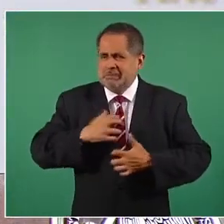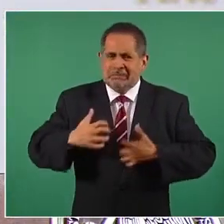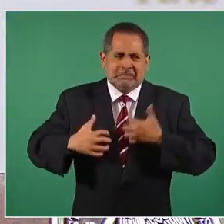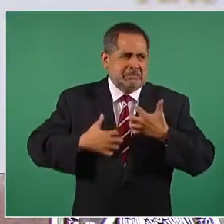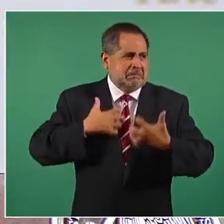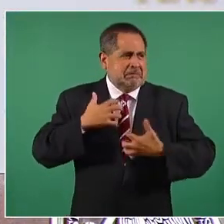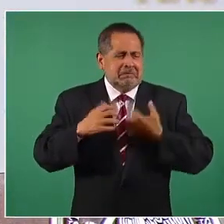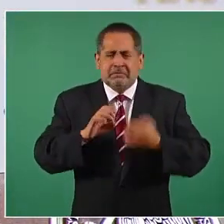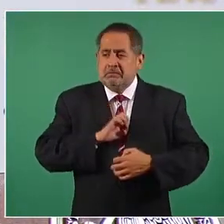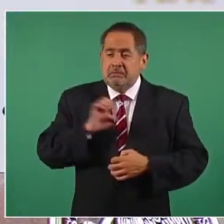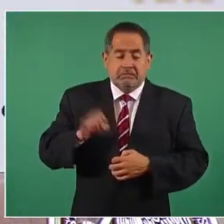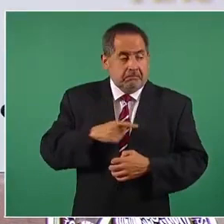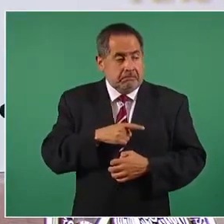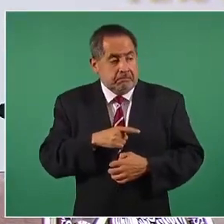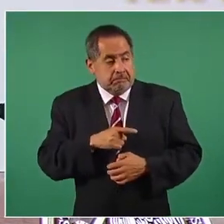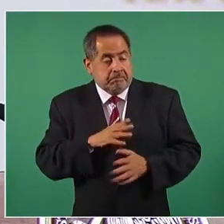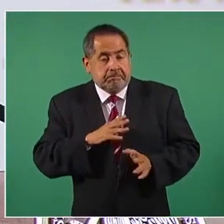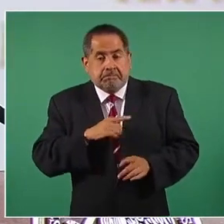de odio.